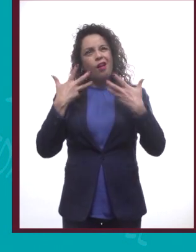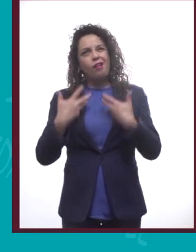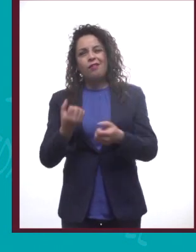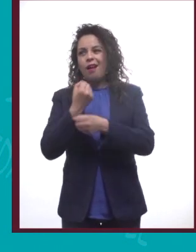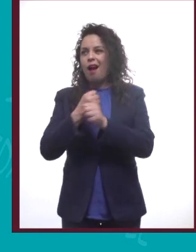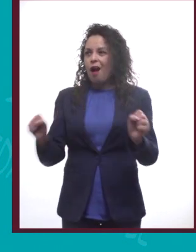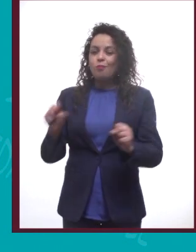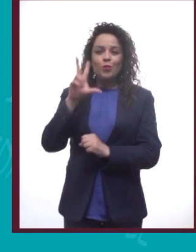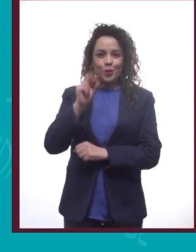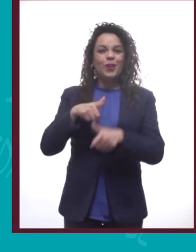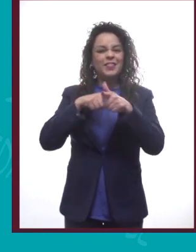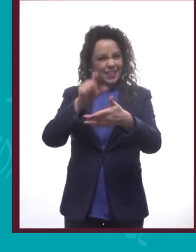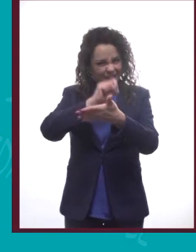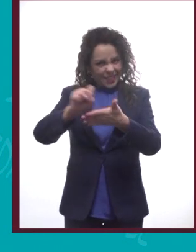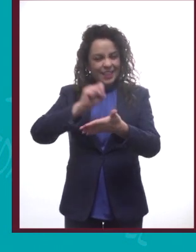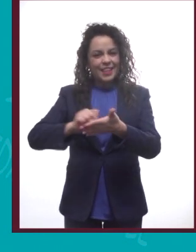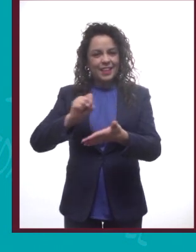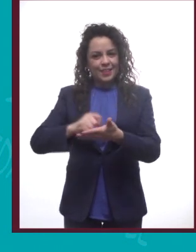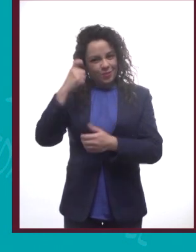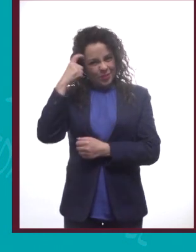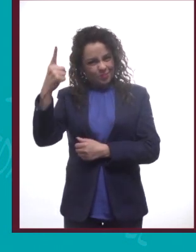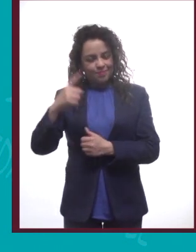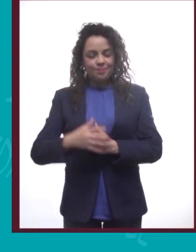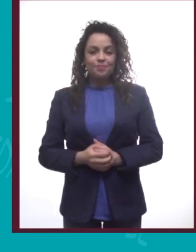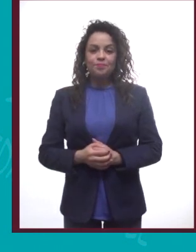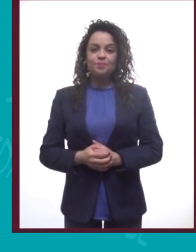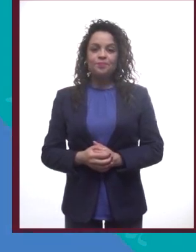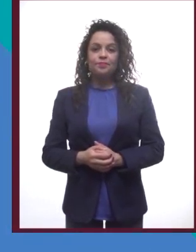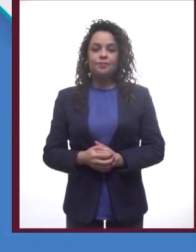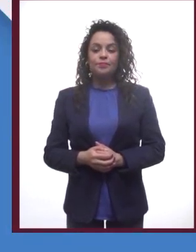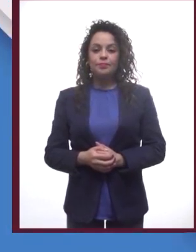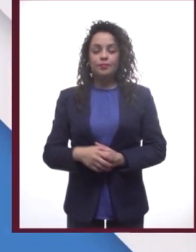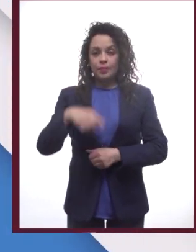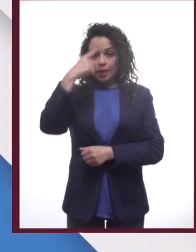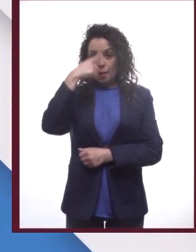Sé perseverante. No te desanimes. Sigue escribiendo.